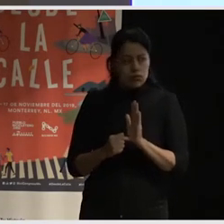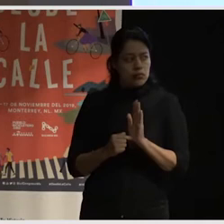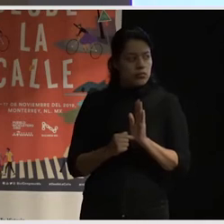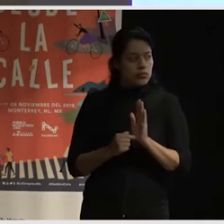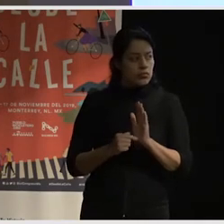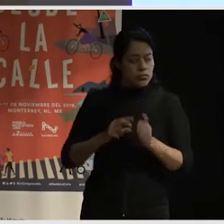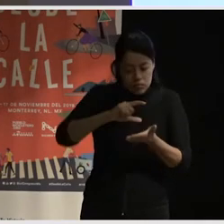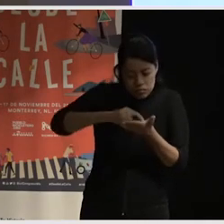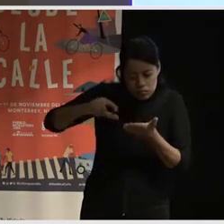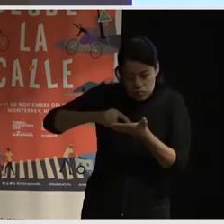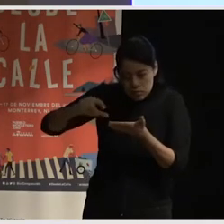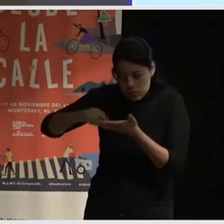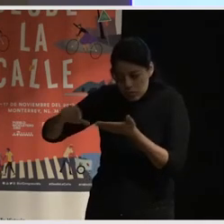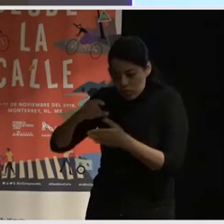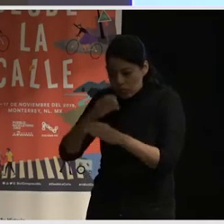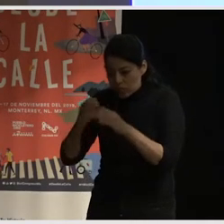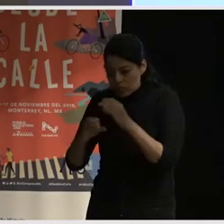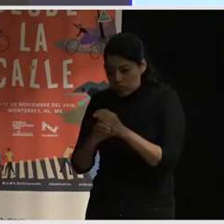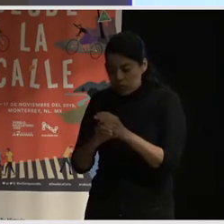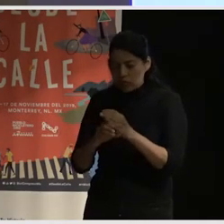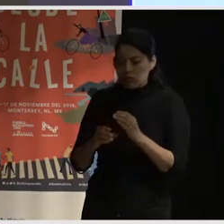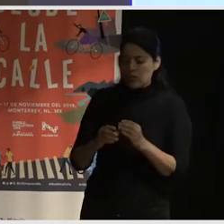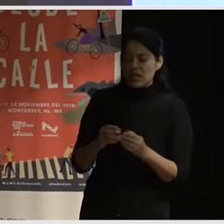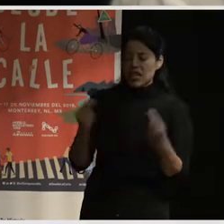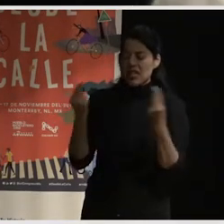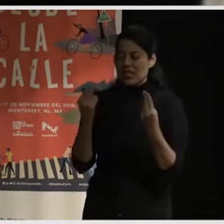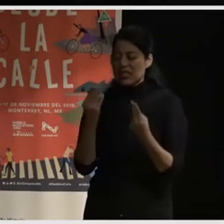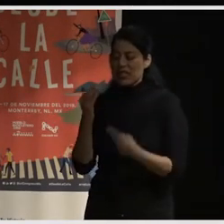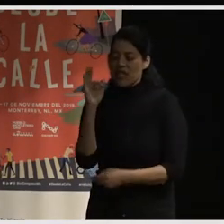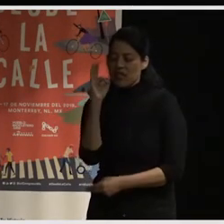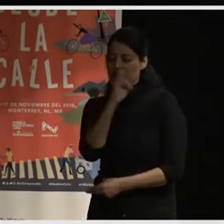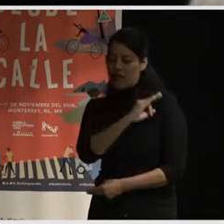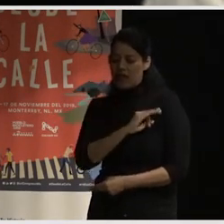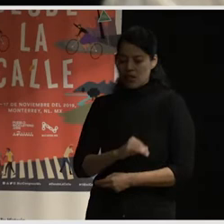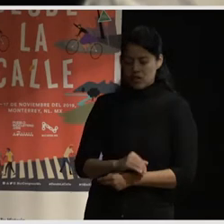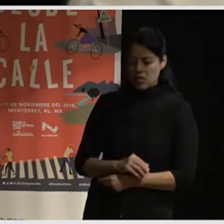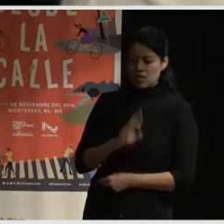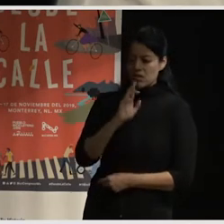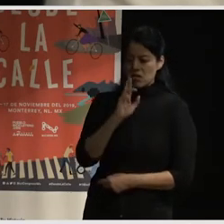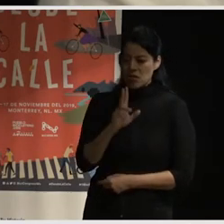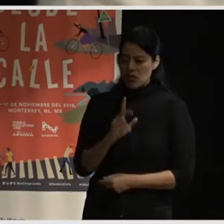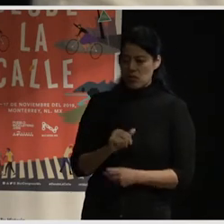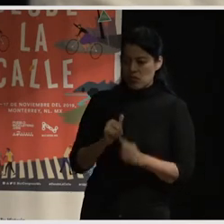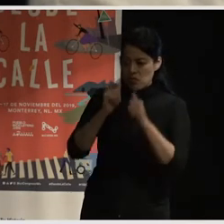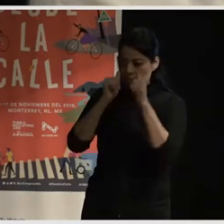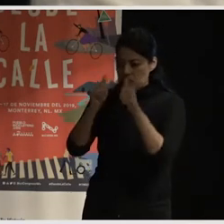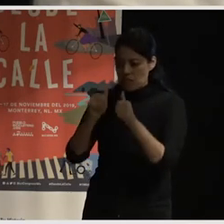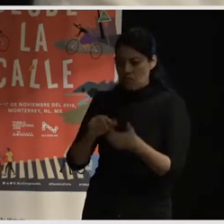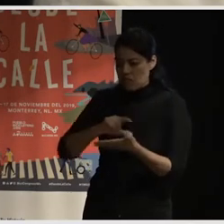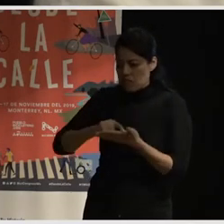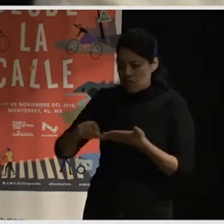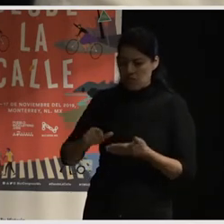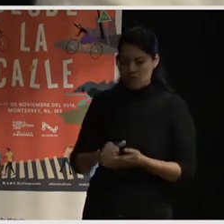comprar cosas a generarnos necesidades falsas que estamos respondiendo a ellas nosotros también debemos